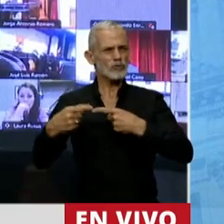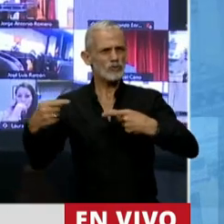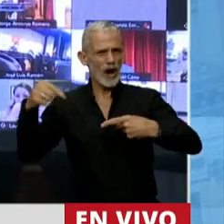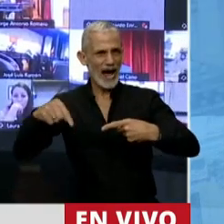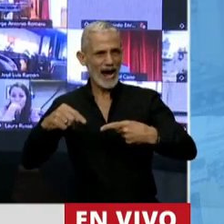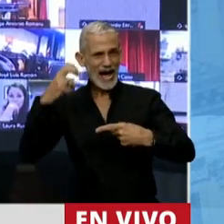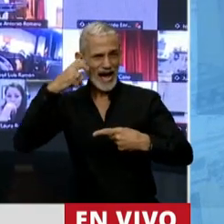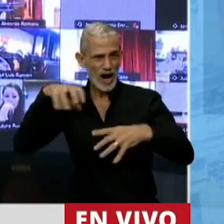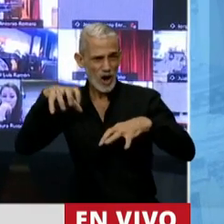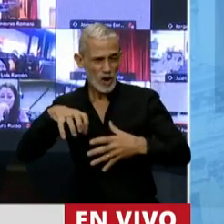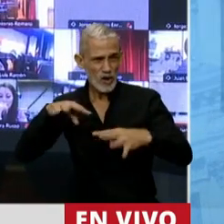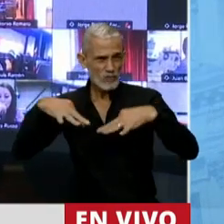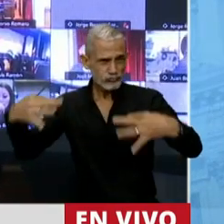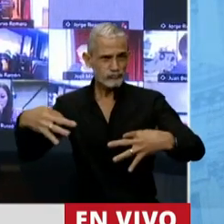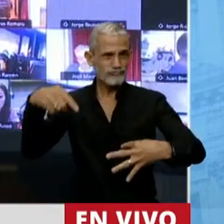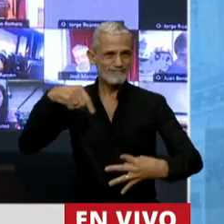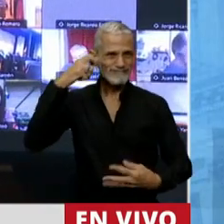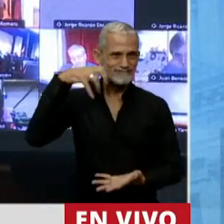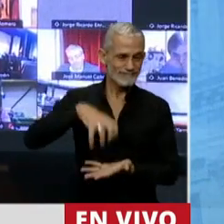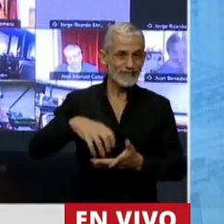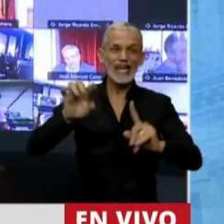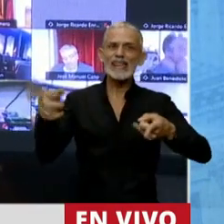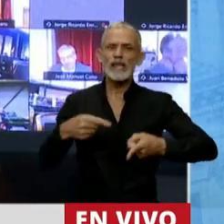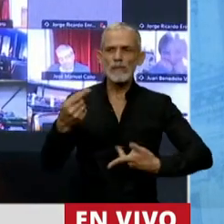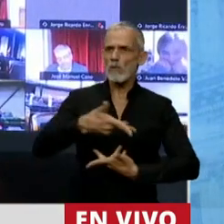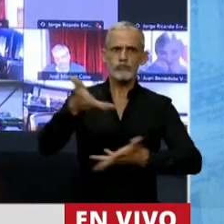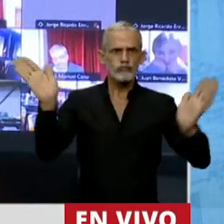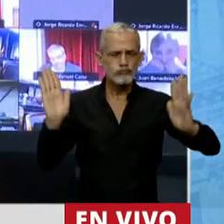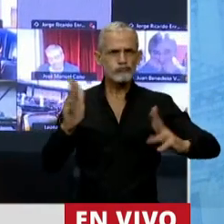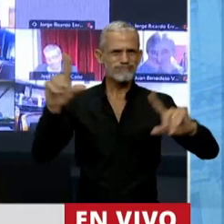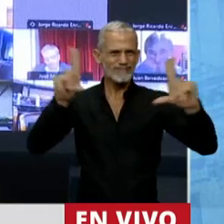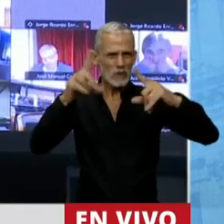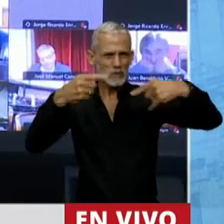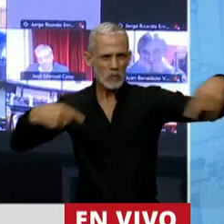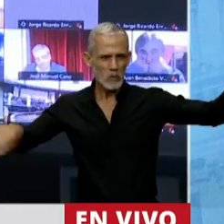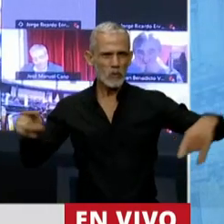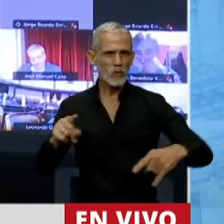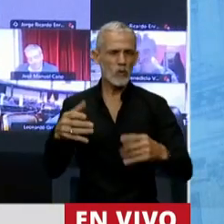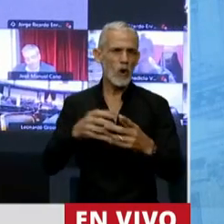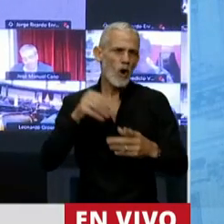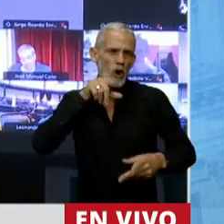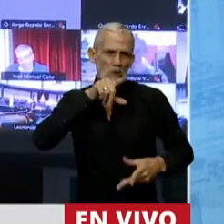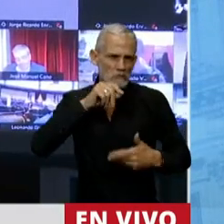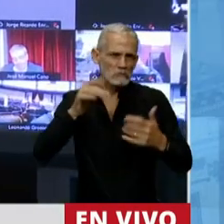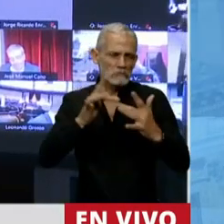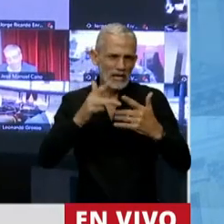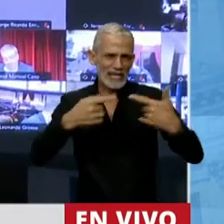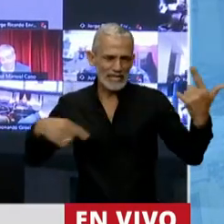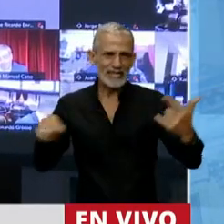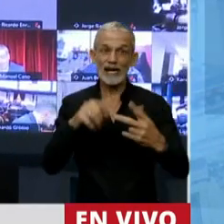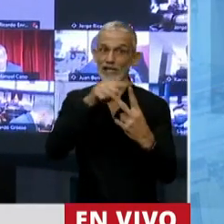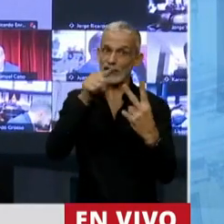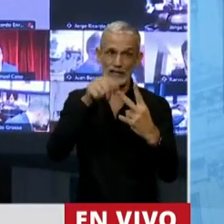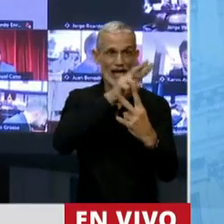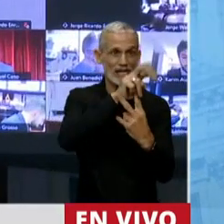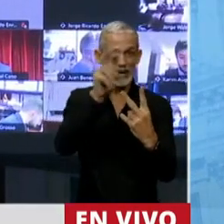en el recinto, sino también las posiciones que se han manifestado públicamente en los medios de comunicación o en las redes sociales, soslayan dos temas